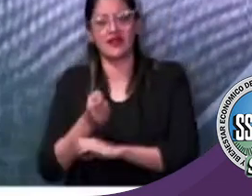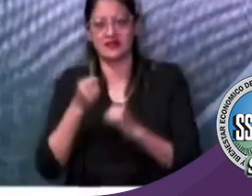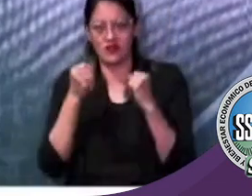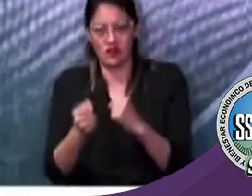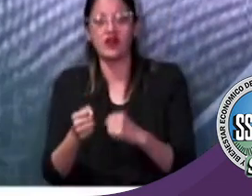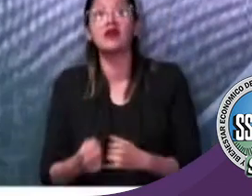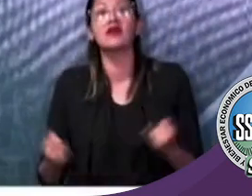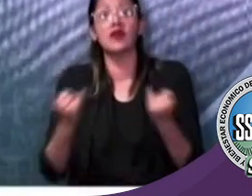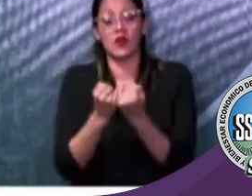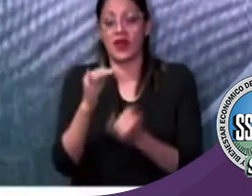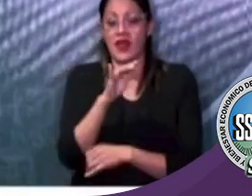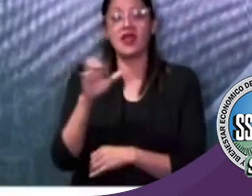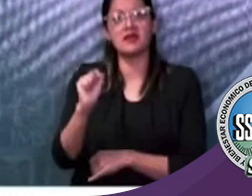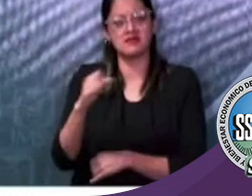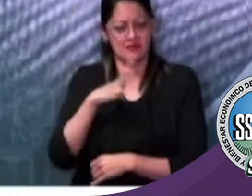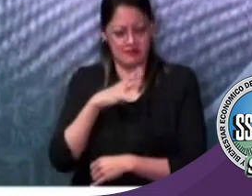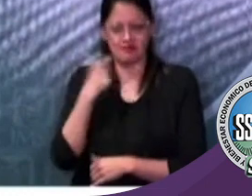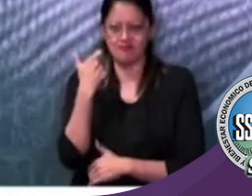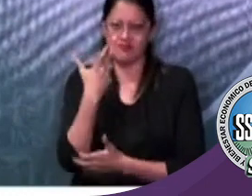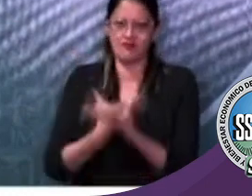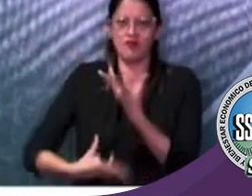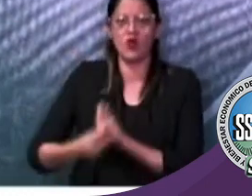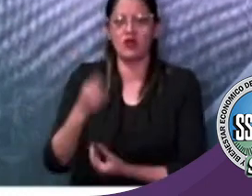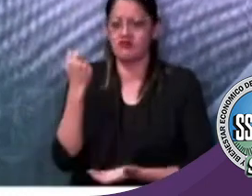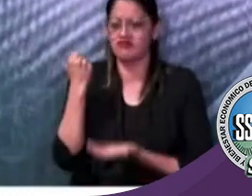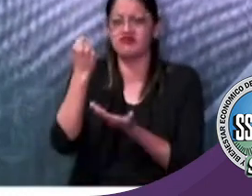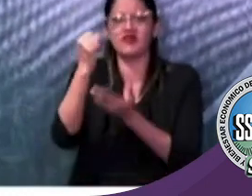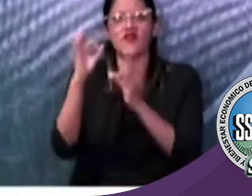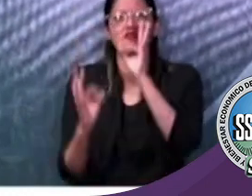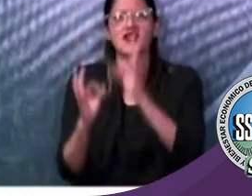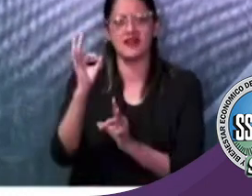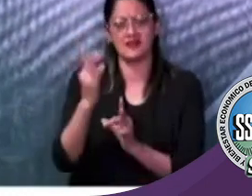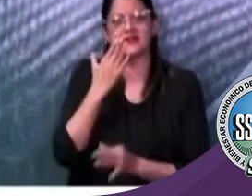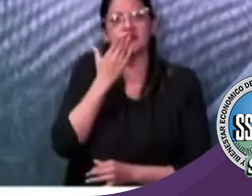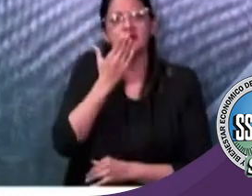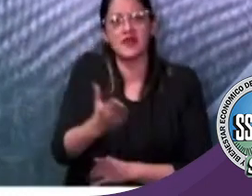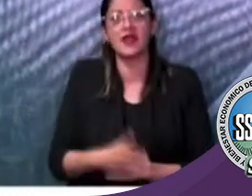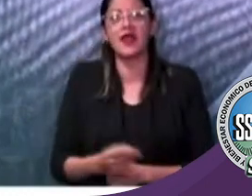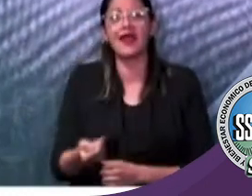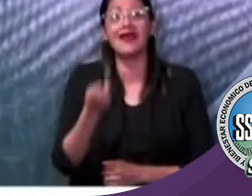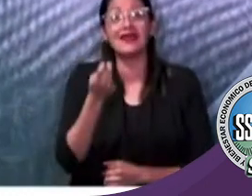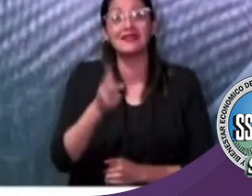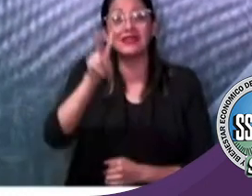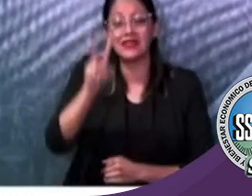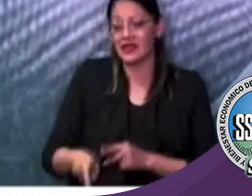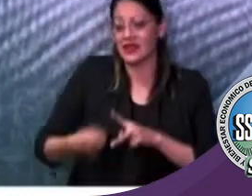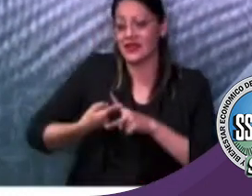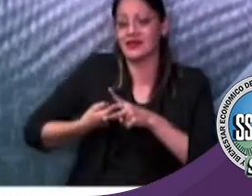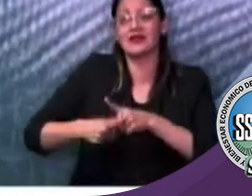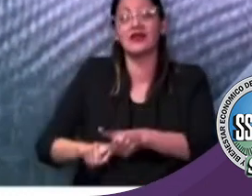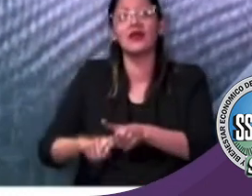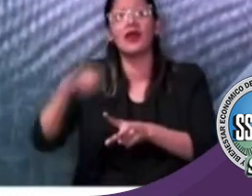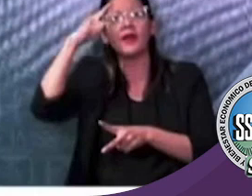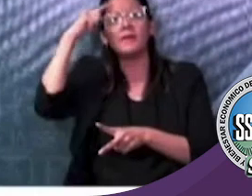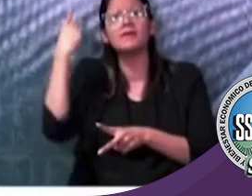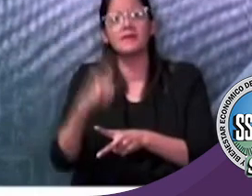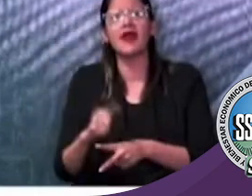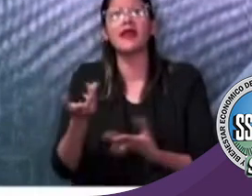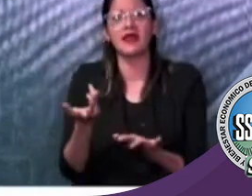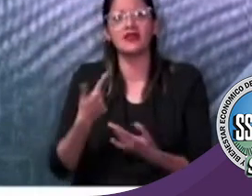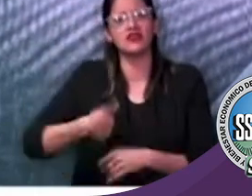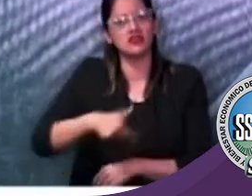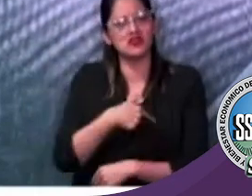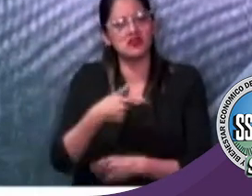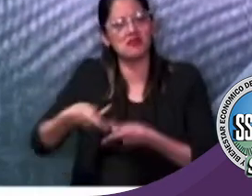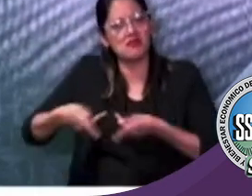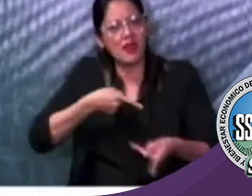tiene viabilidad financiera. Esta realidad debe ser el punto de partida para adentrarnos al